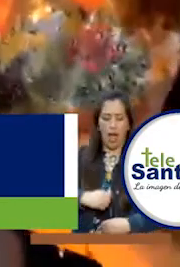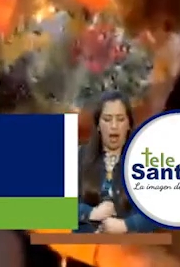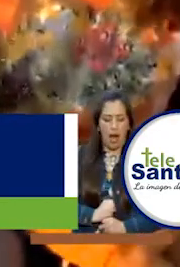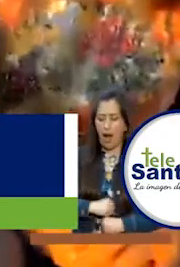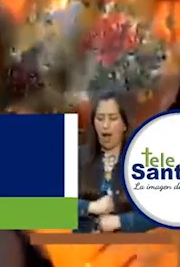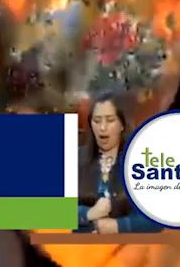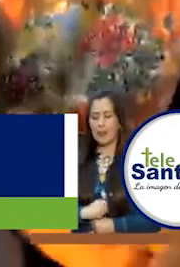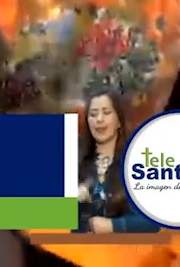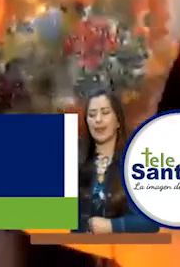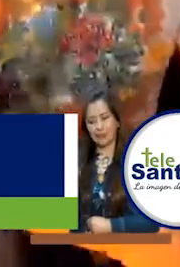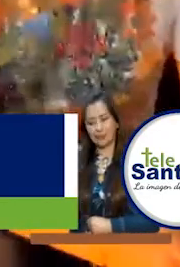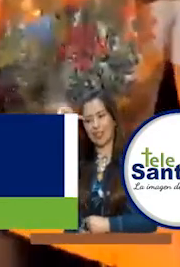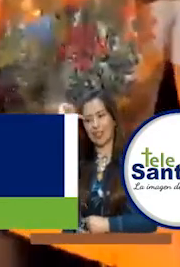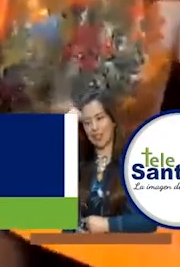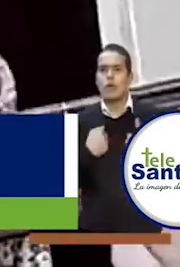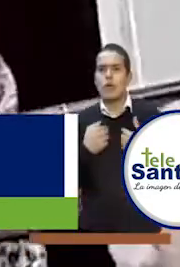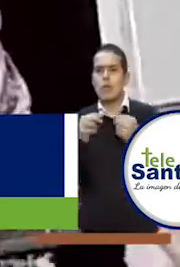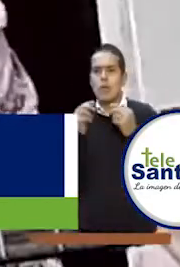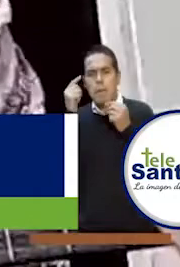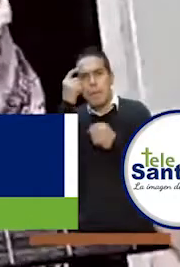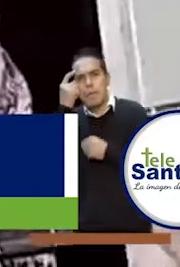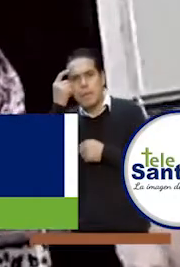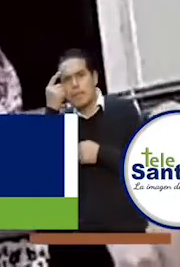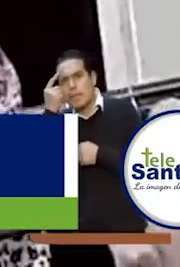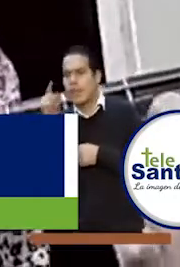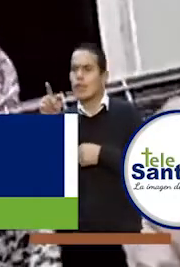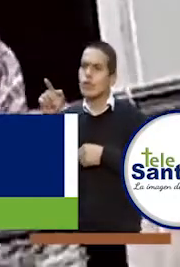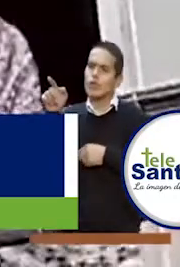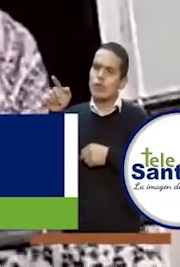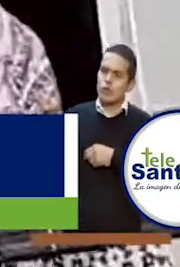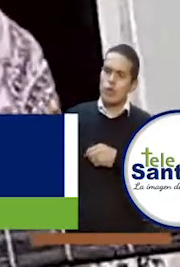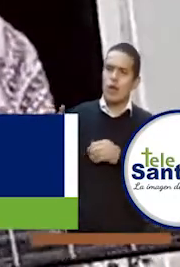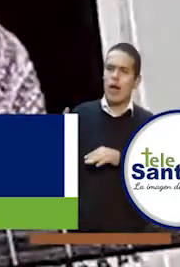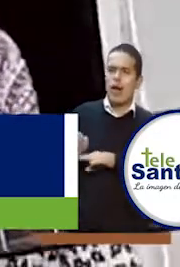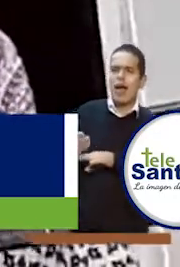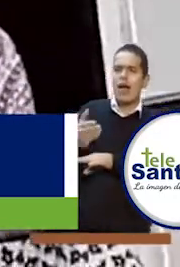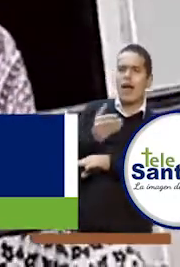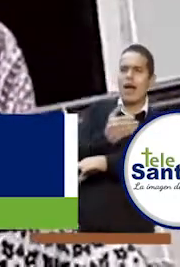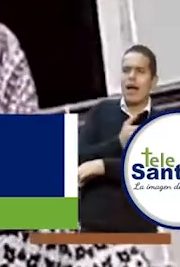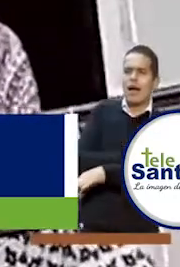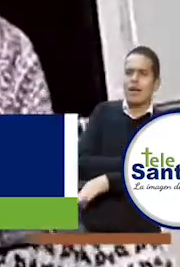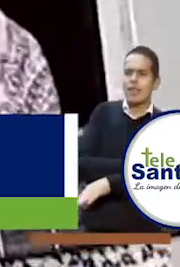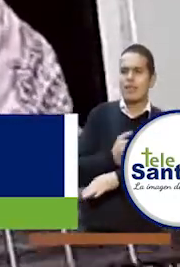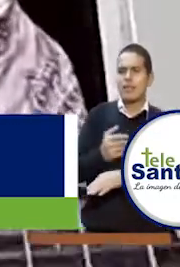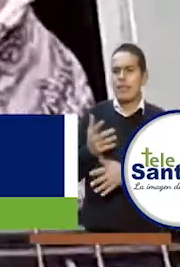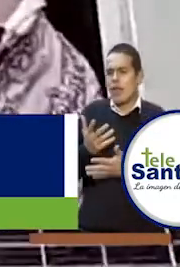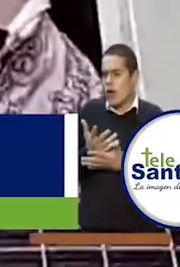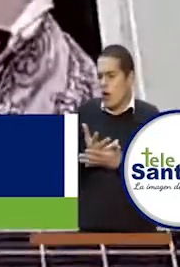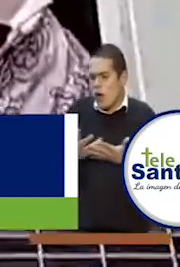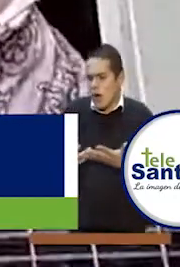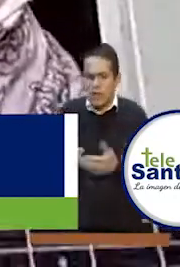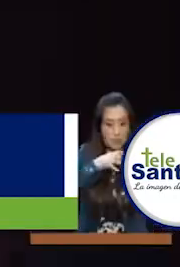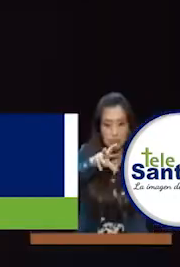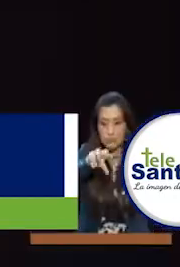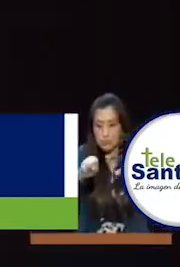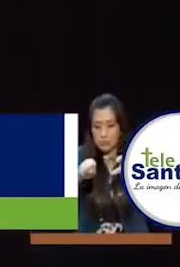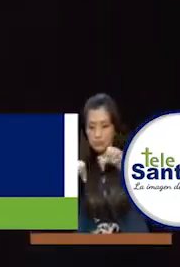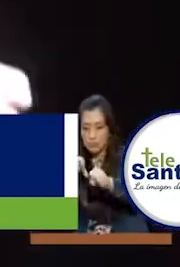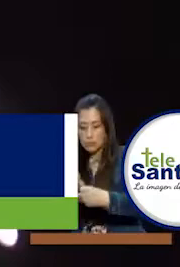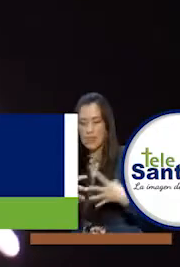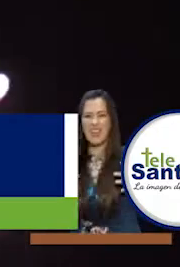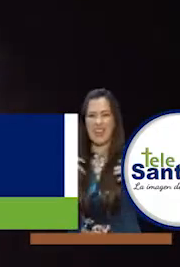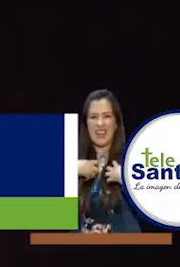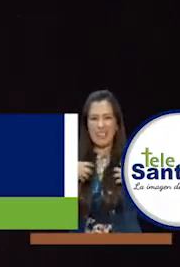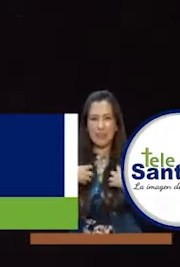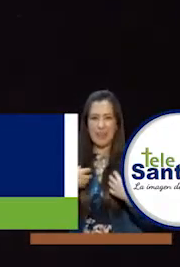Hediondo, Boyacumán, celebridades como Pirre, Alejandro Riaño y deportistas de la talla de Egan Bernal, Jerry Mina y Nairo Quintana se unieron a